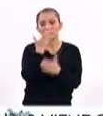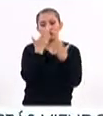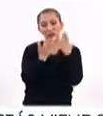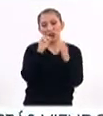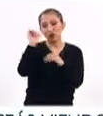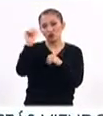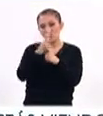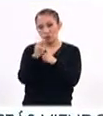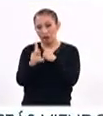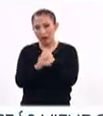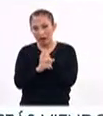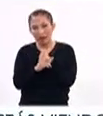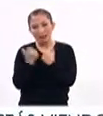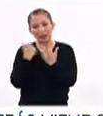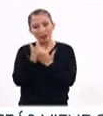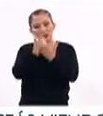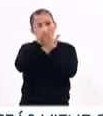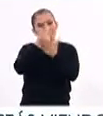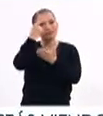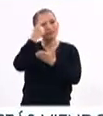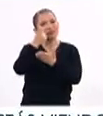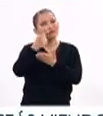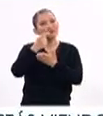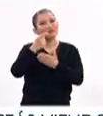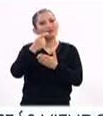estudiar en el extranjero, pues te permite